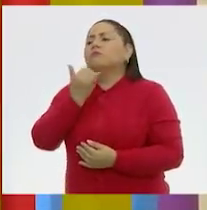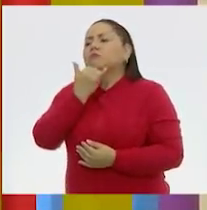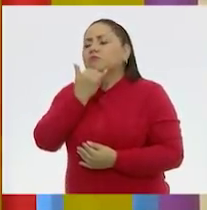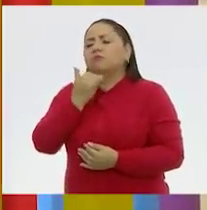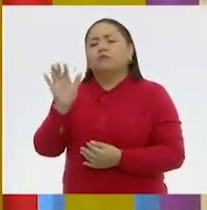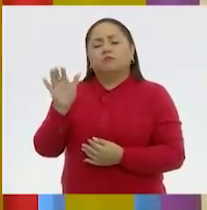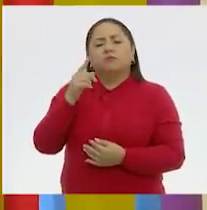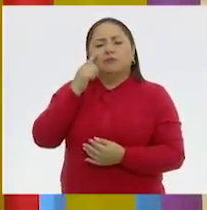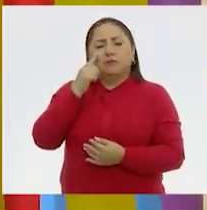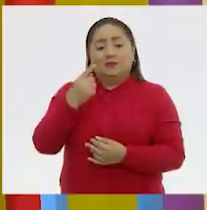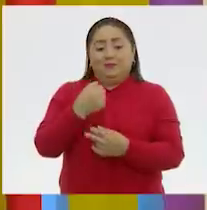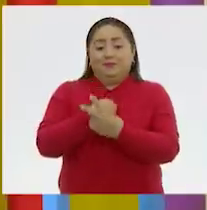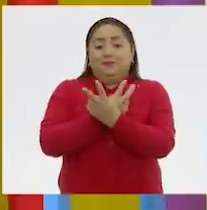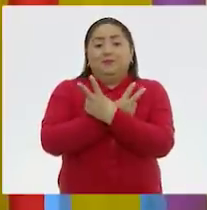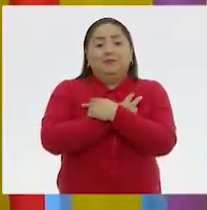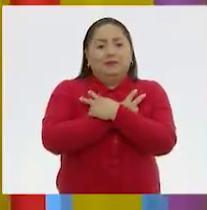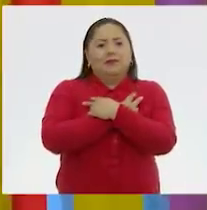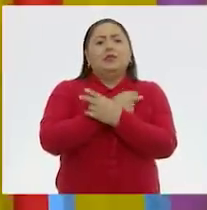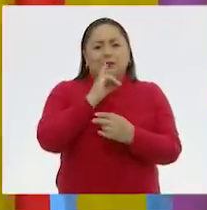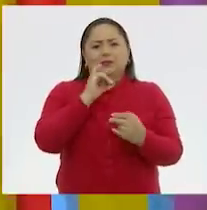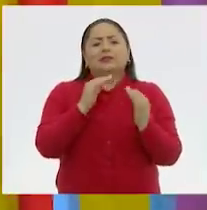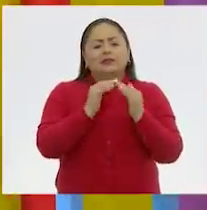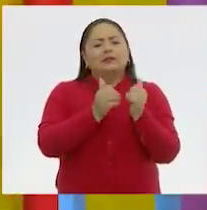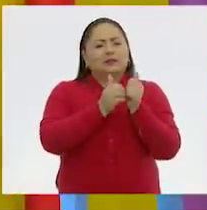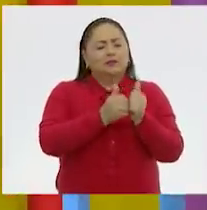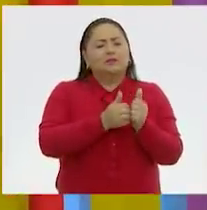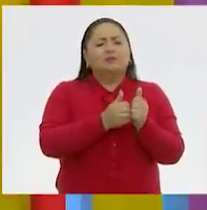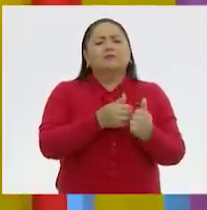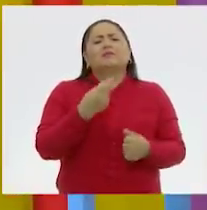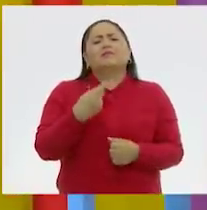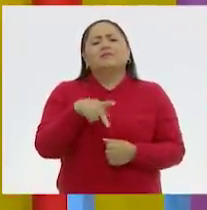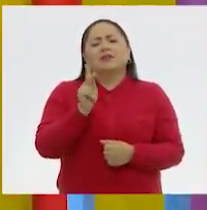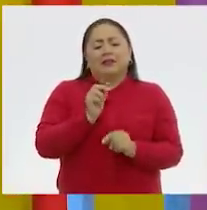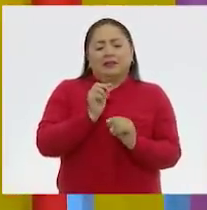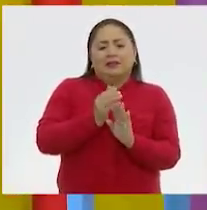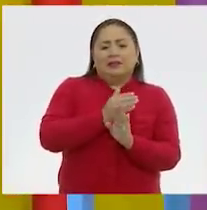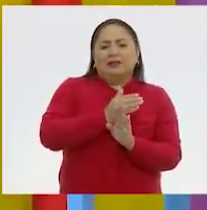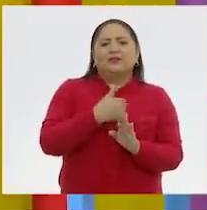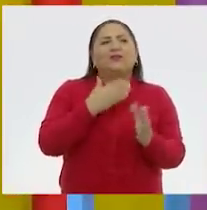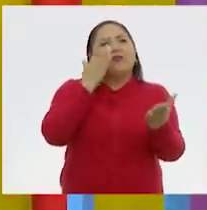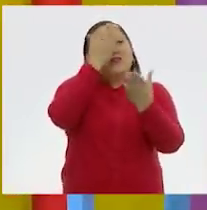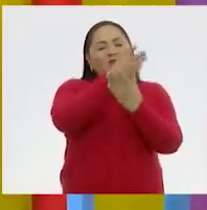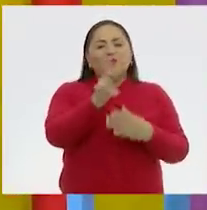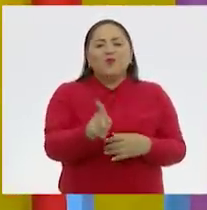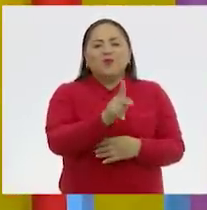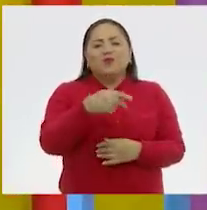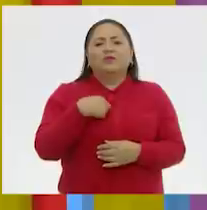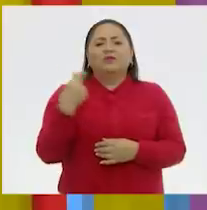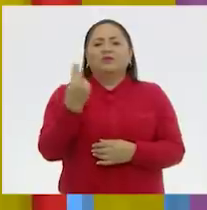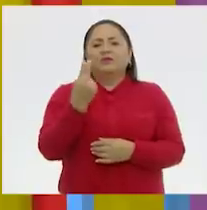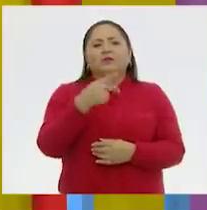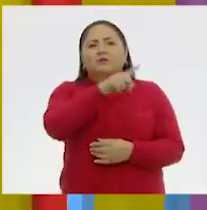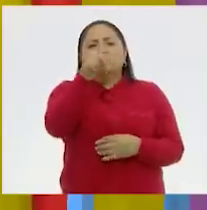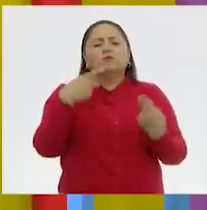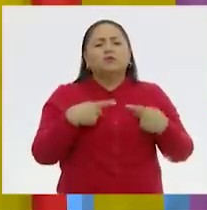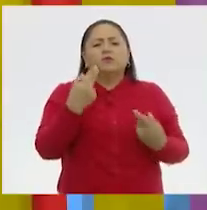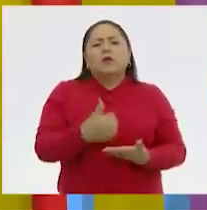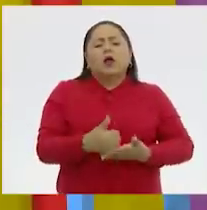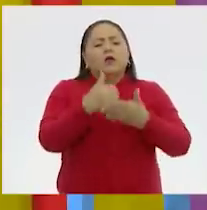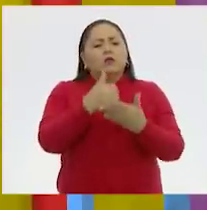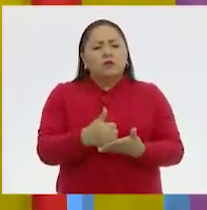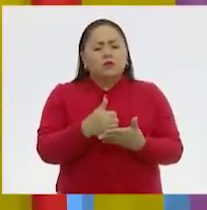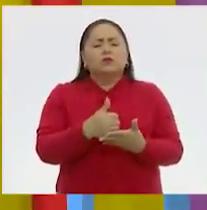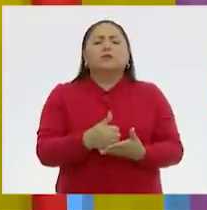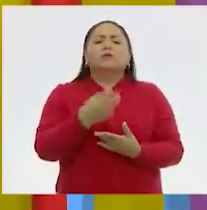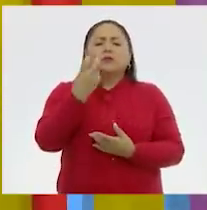Mira, en mis vacaciones sí me quedé en casa, pero un poquito antes me fui a un pueblito que necesitaba ayuda. La gente necesitaba mucha ayuda